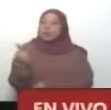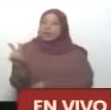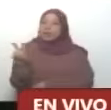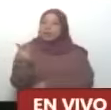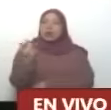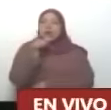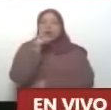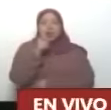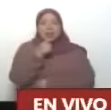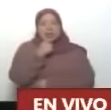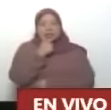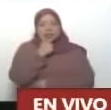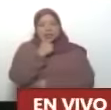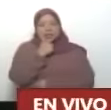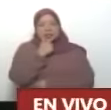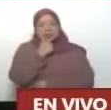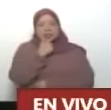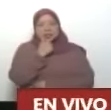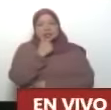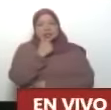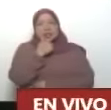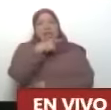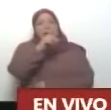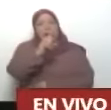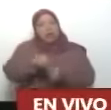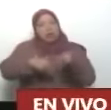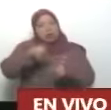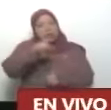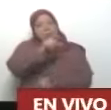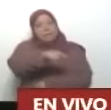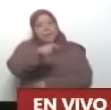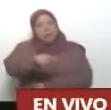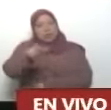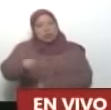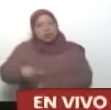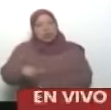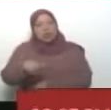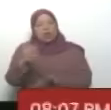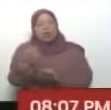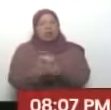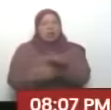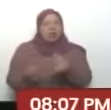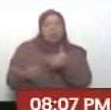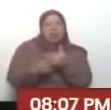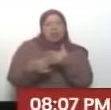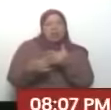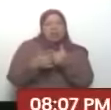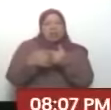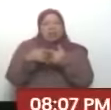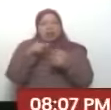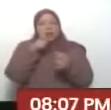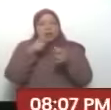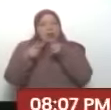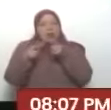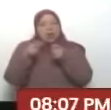linda. Trataron de manchar, sabotear el referéndum. Lo